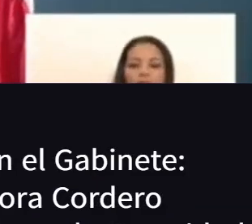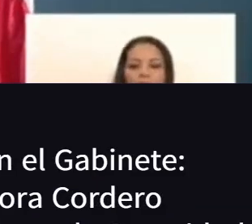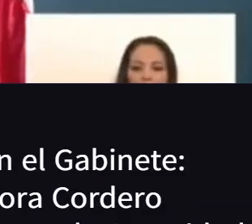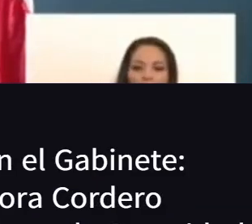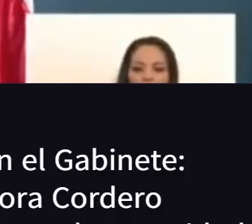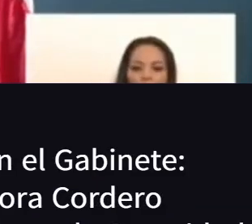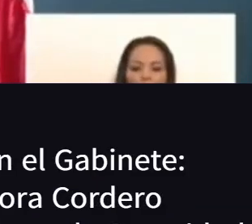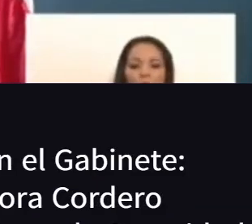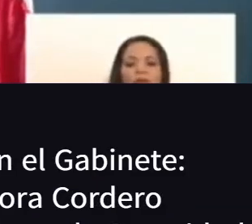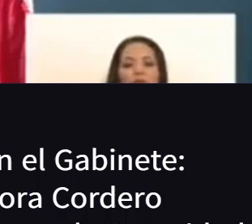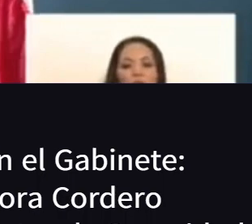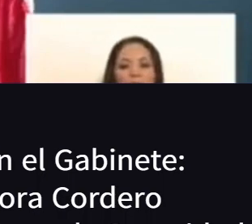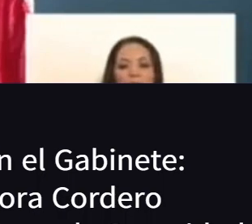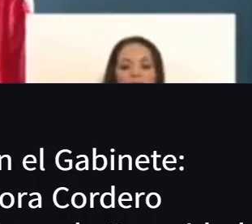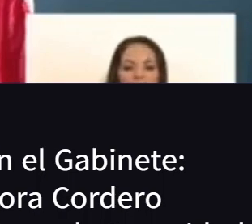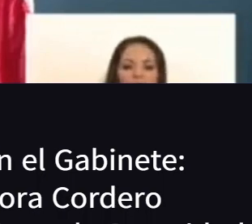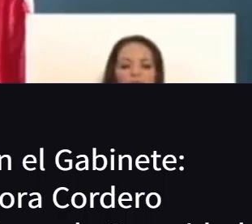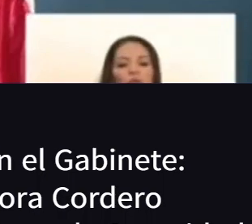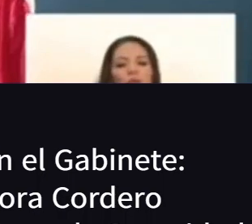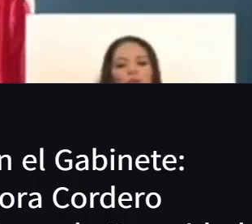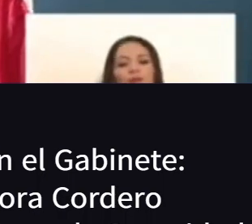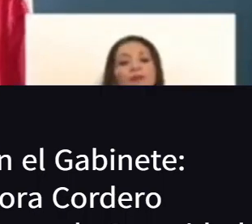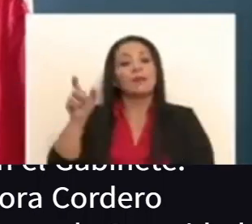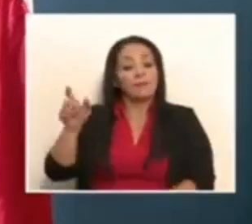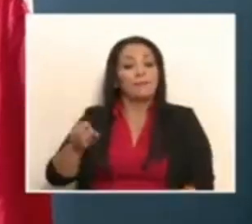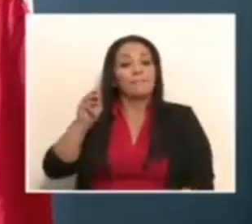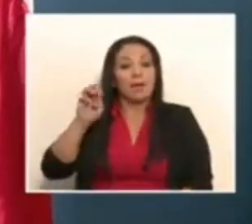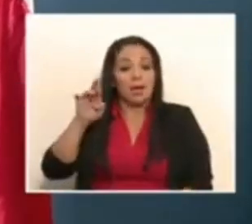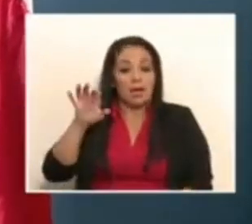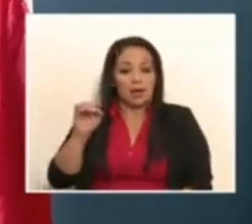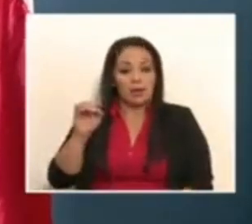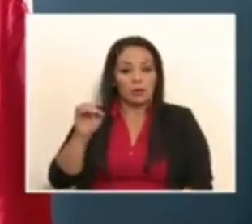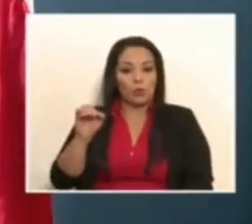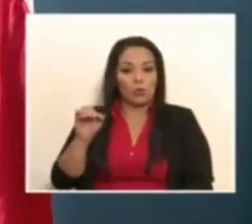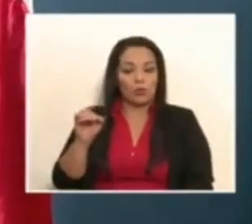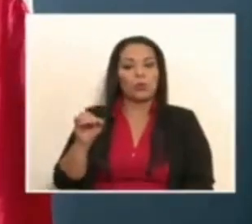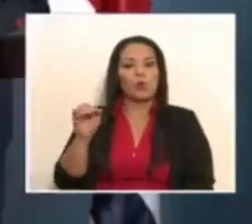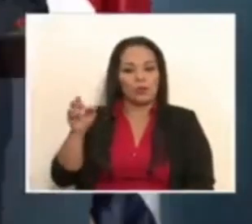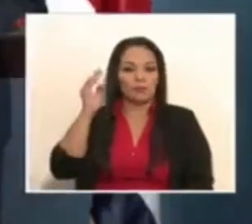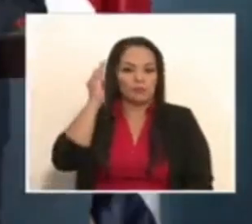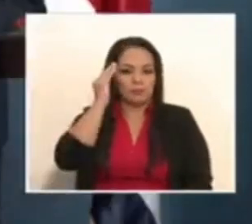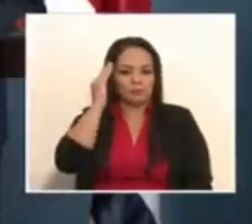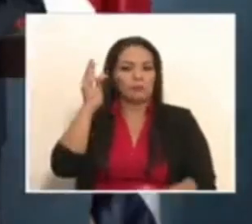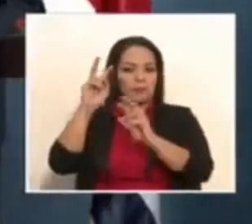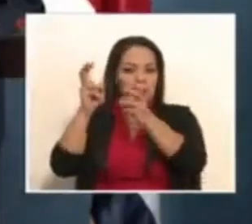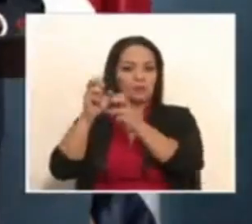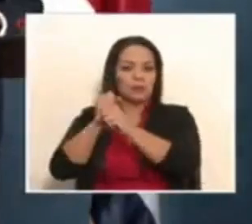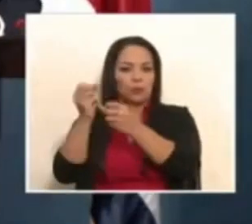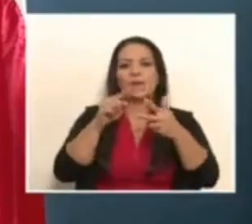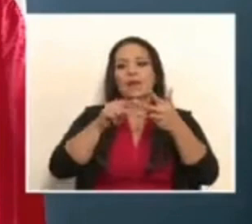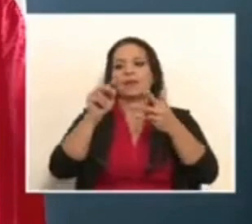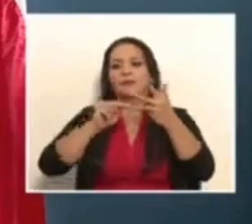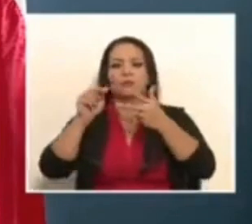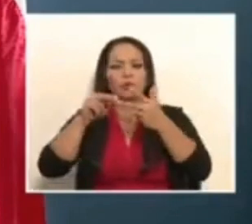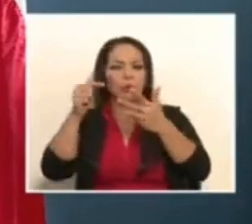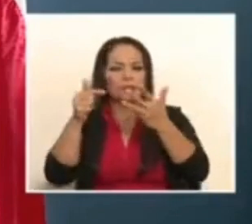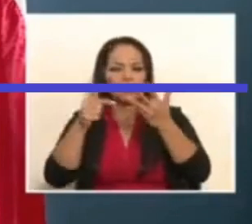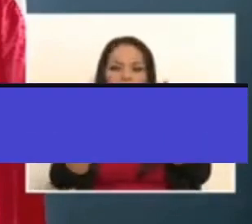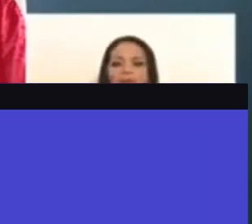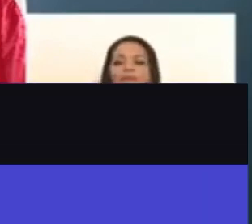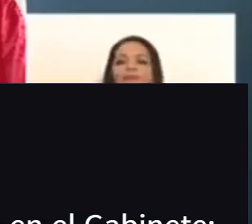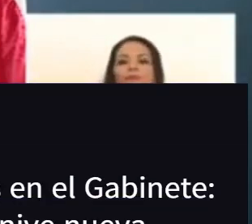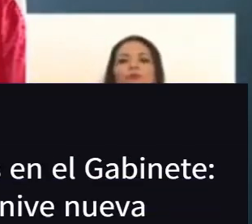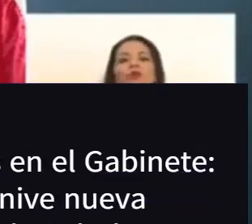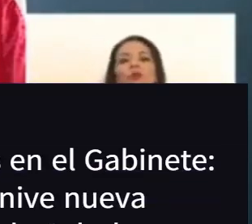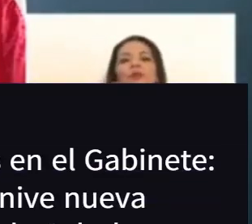ministro Don Mario es conocido en el ámbito de la seguridad pública decidí